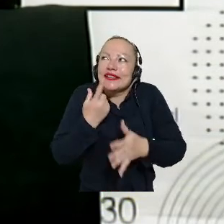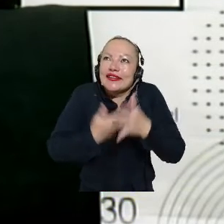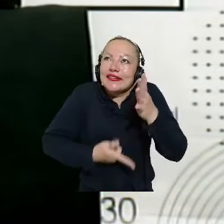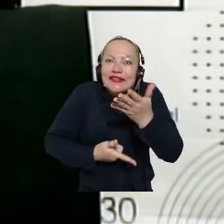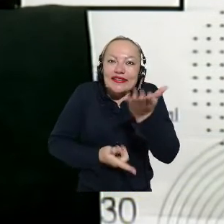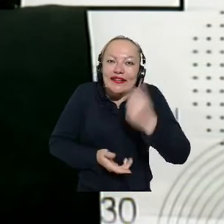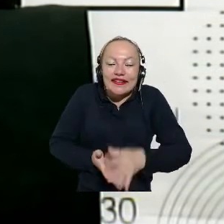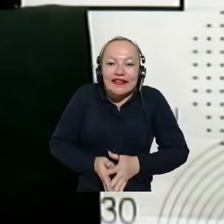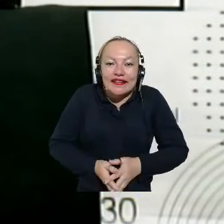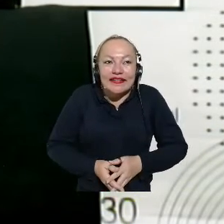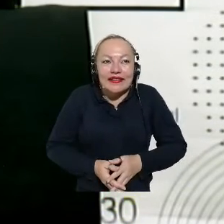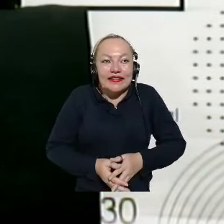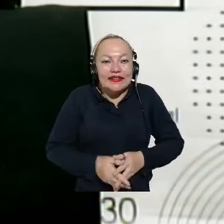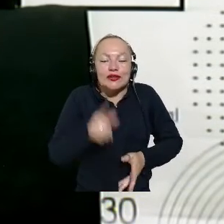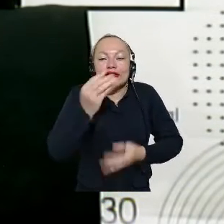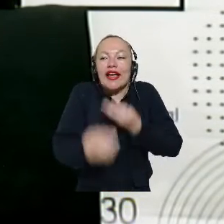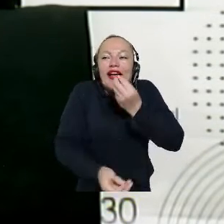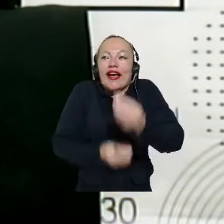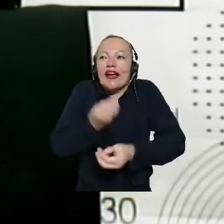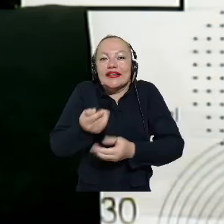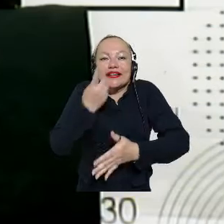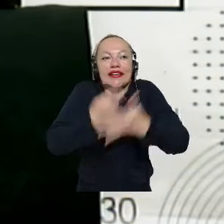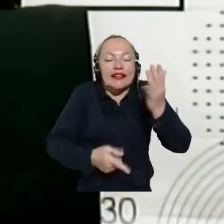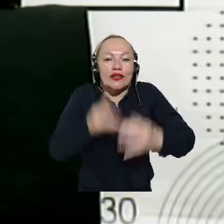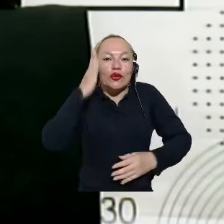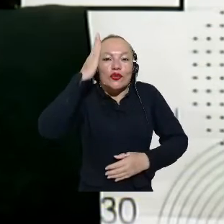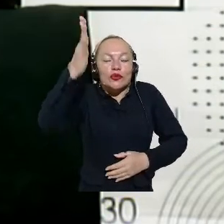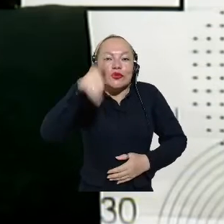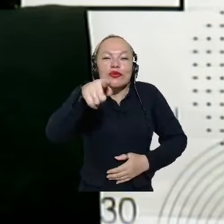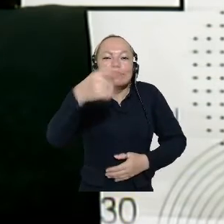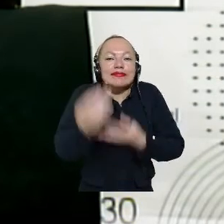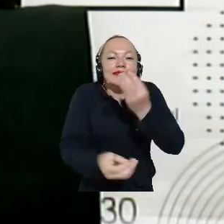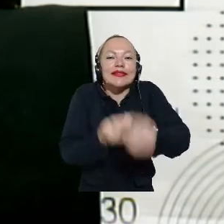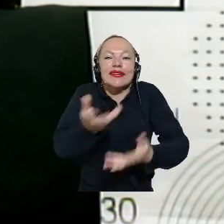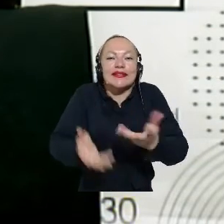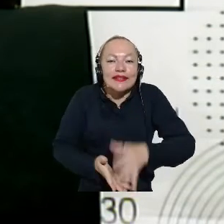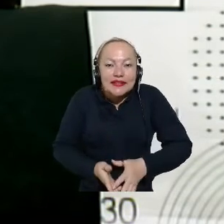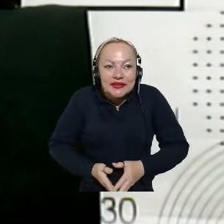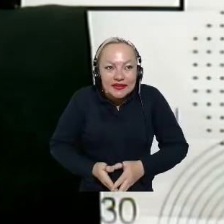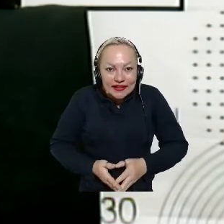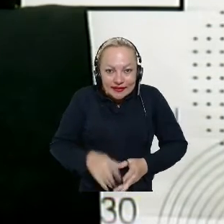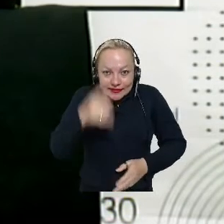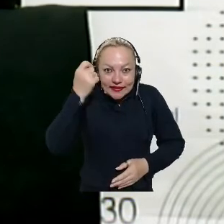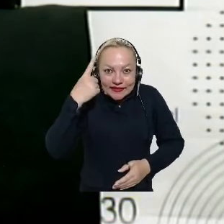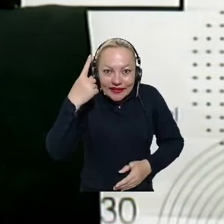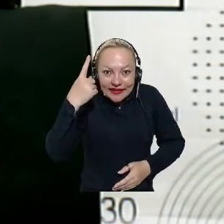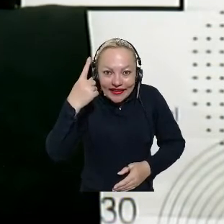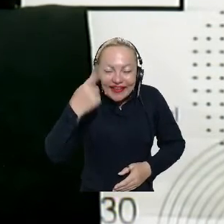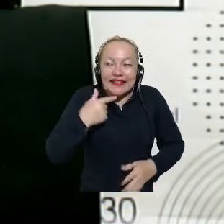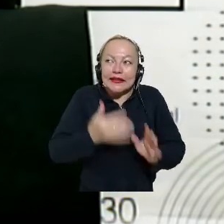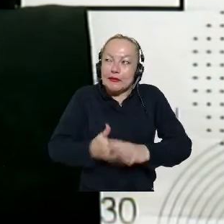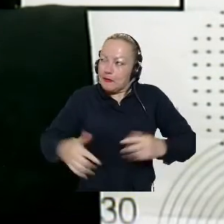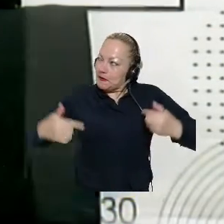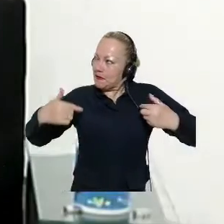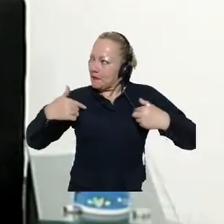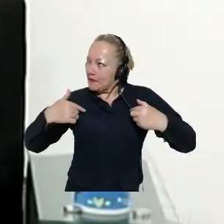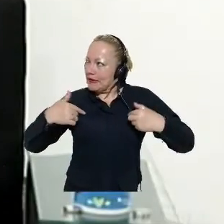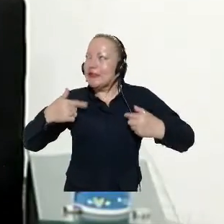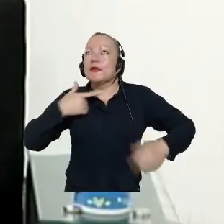ser a un futuro? O sea, ¿Qué me gustaría si pudiera visionar